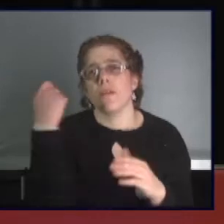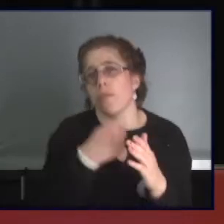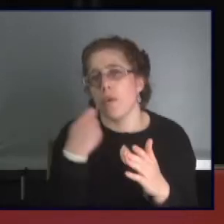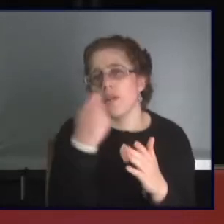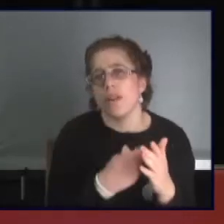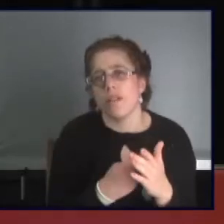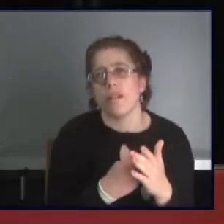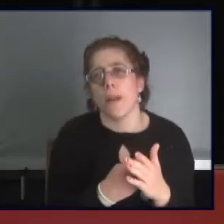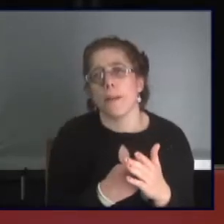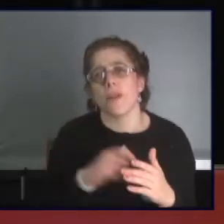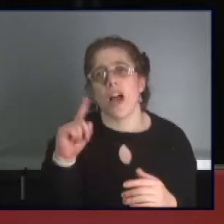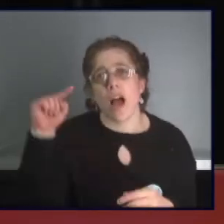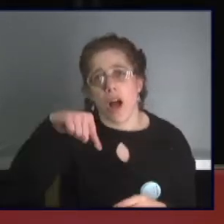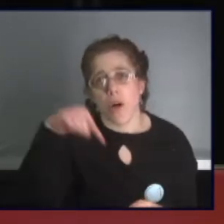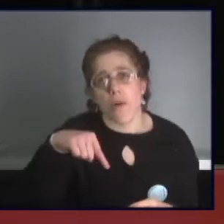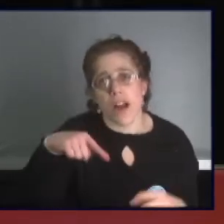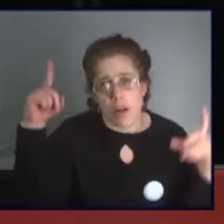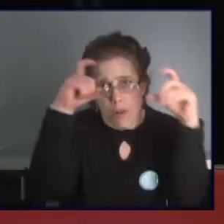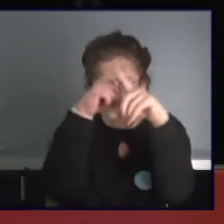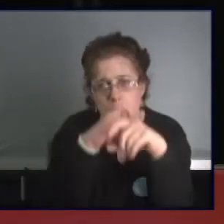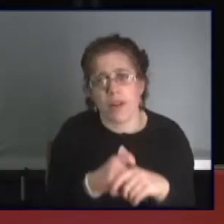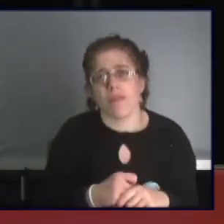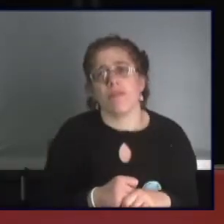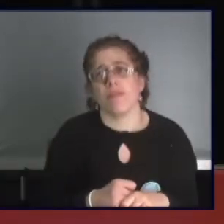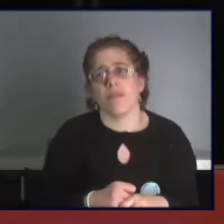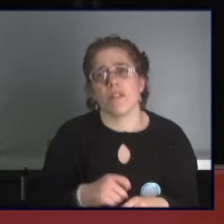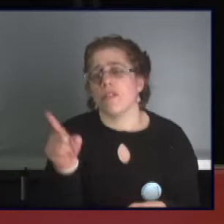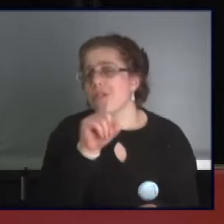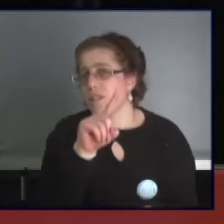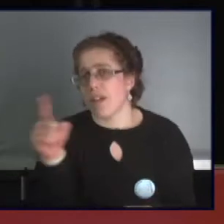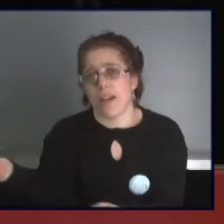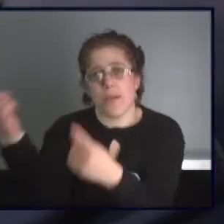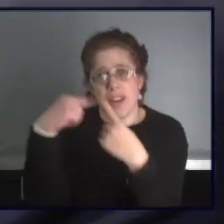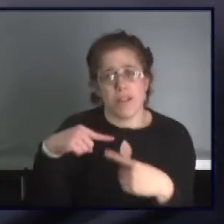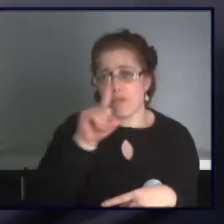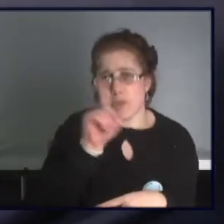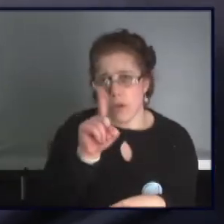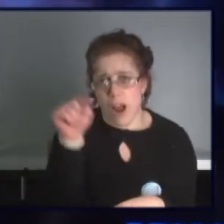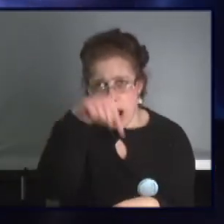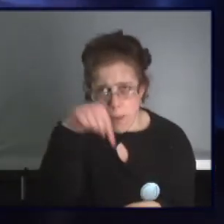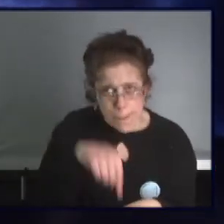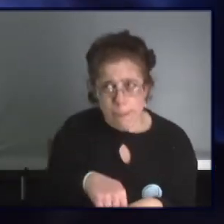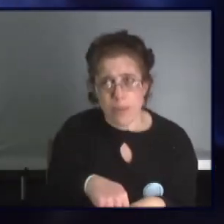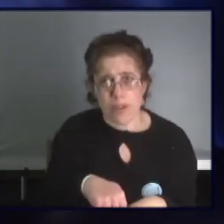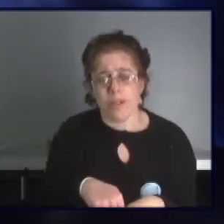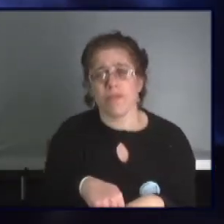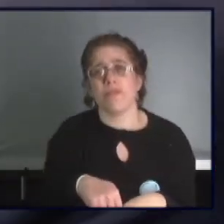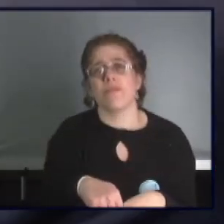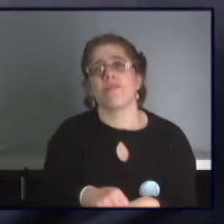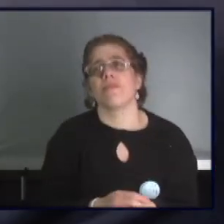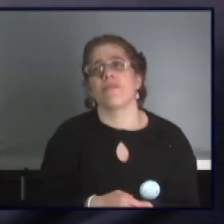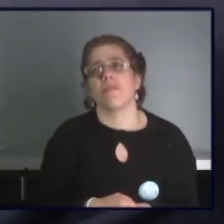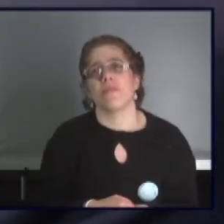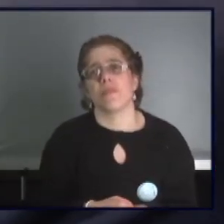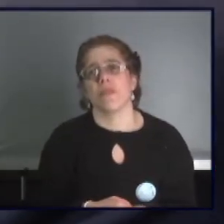queriendo poner ahora no va a ser el que viene ahora hasta el techo salarial y que es el techo salarial y